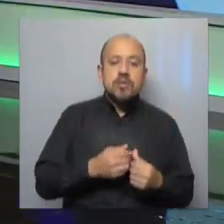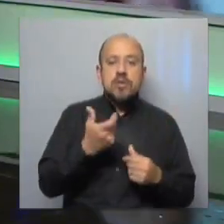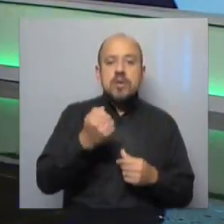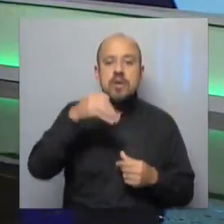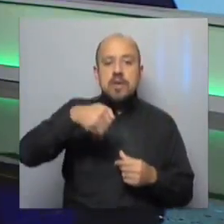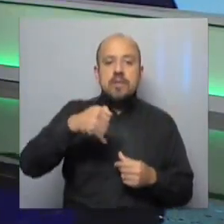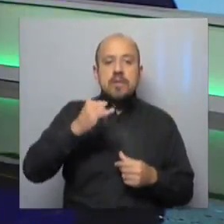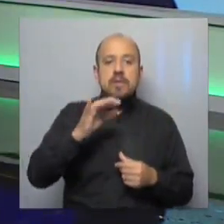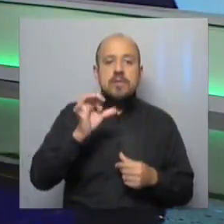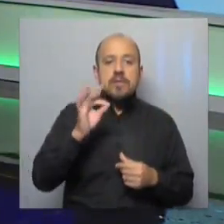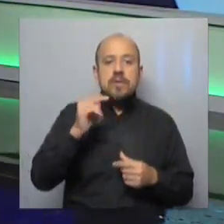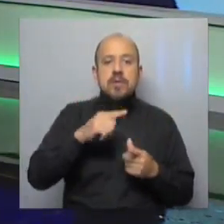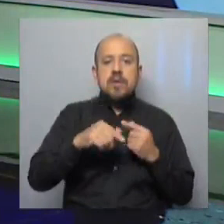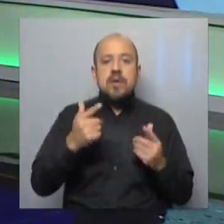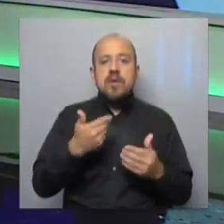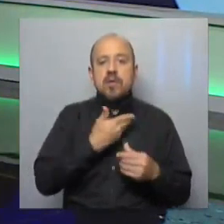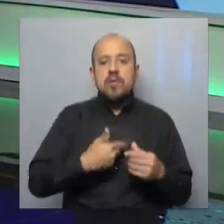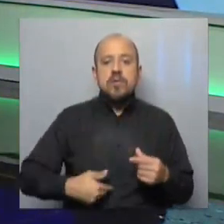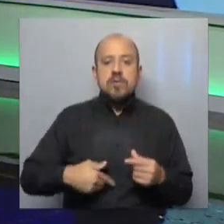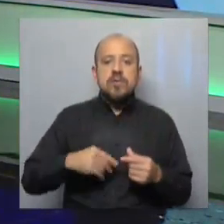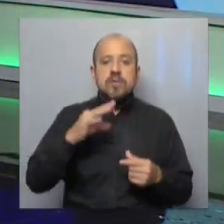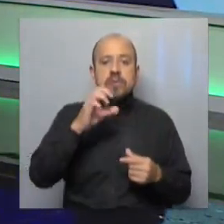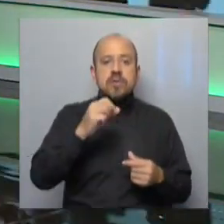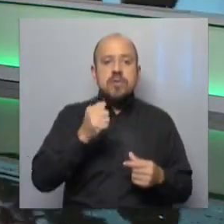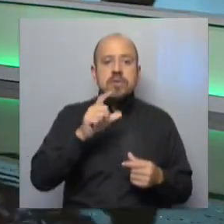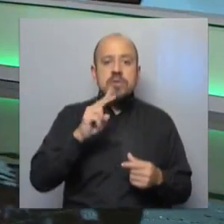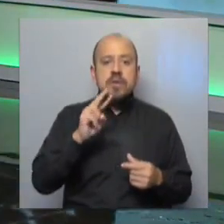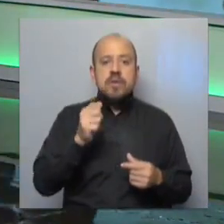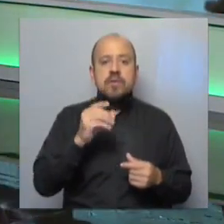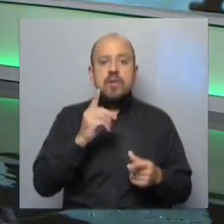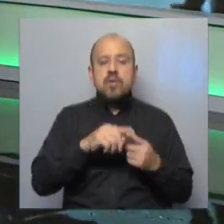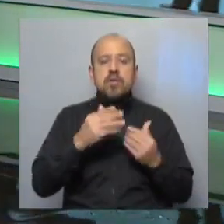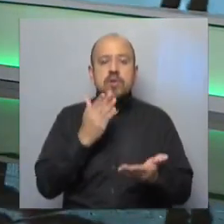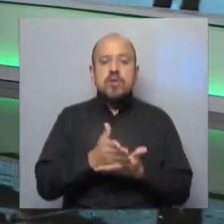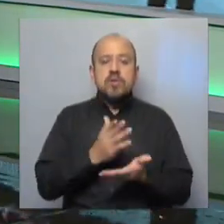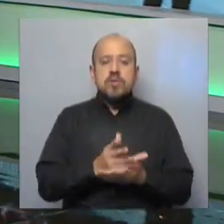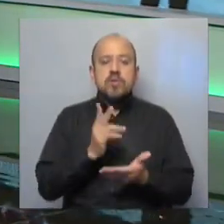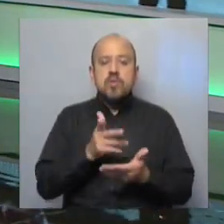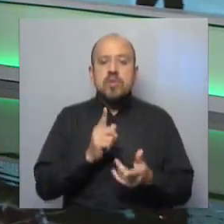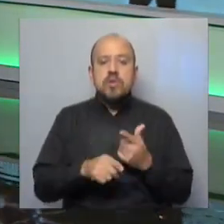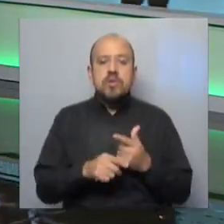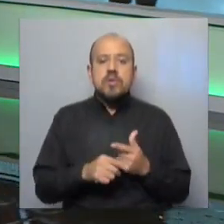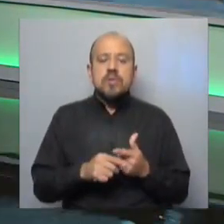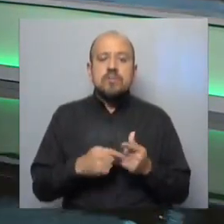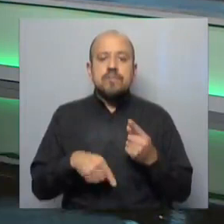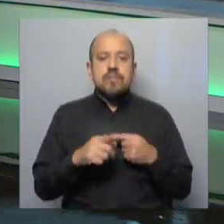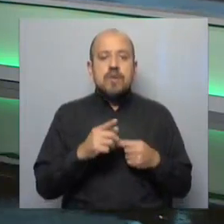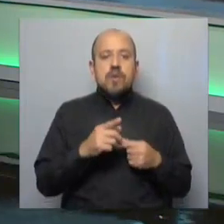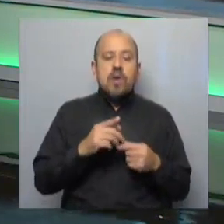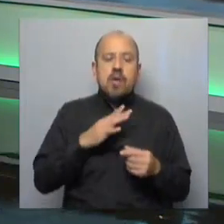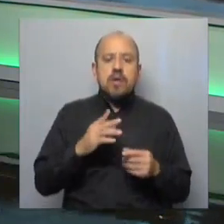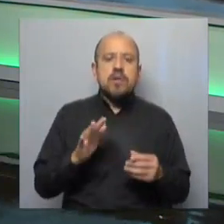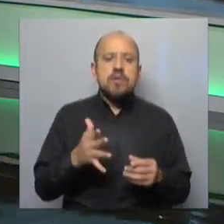acusó al gobierno de el salvador de graves violaciones a los derechos humanos en el marco del estado de excepción decretado ya